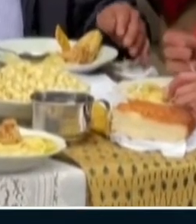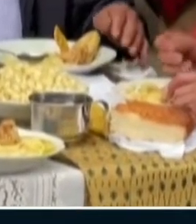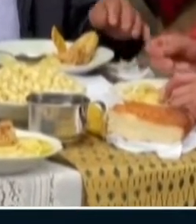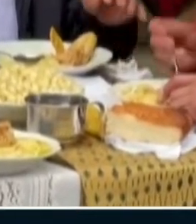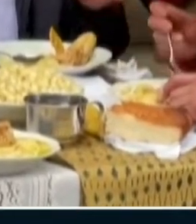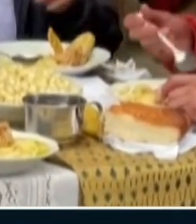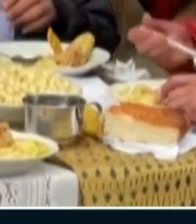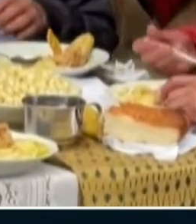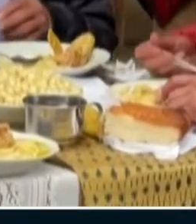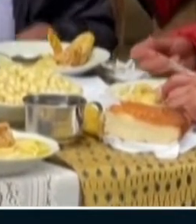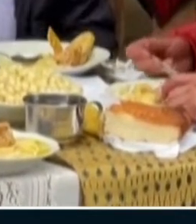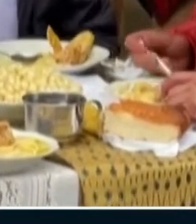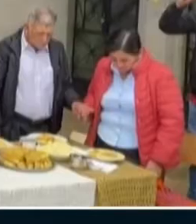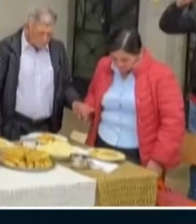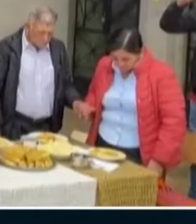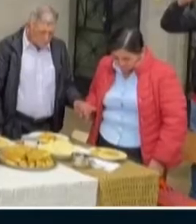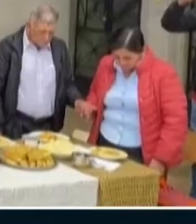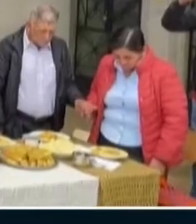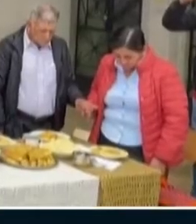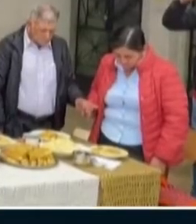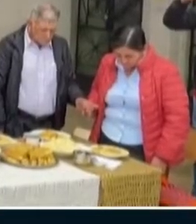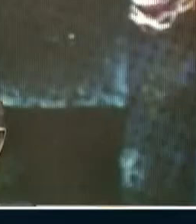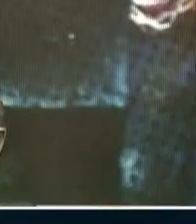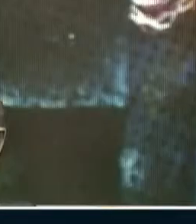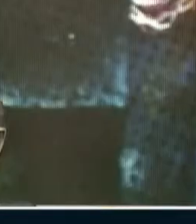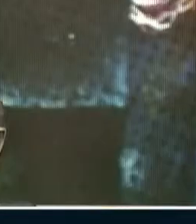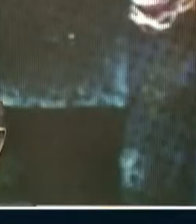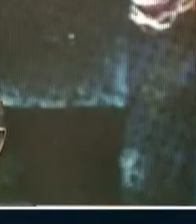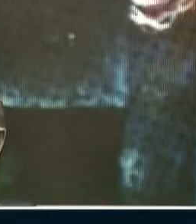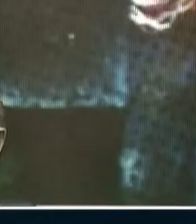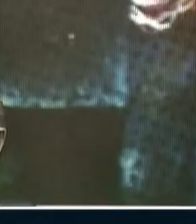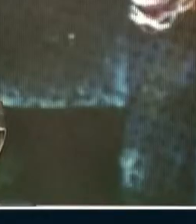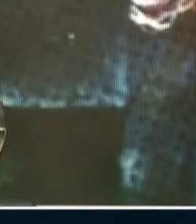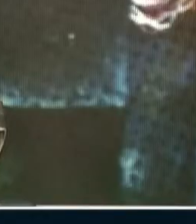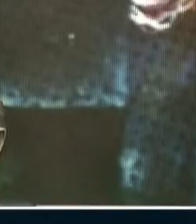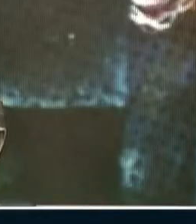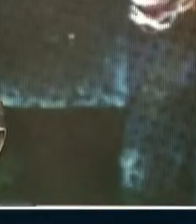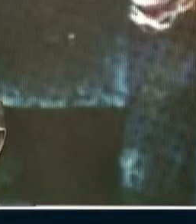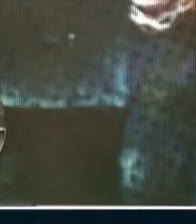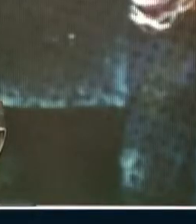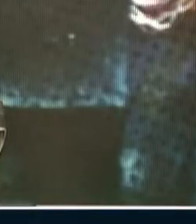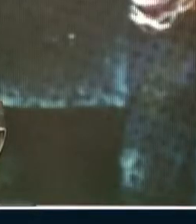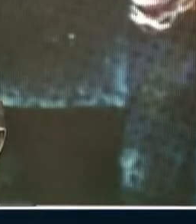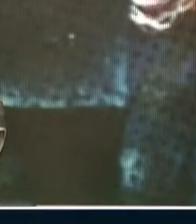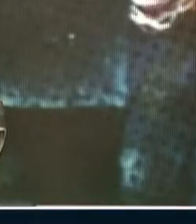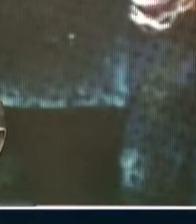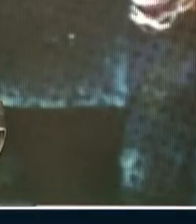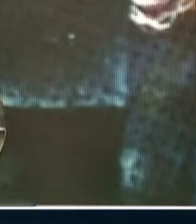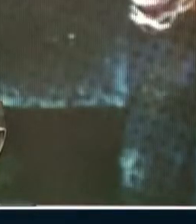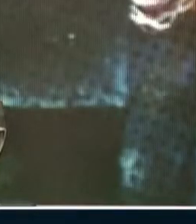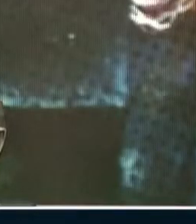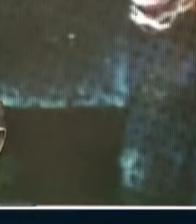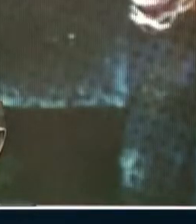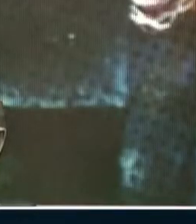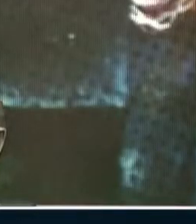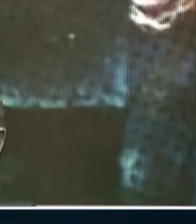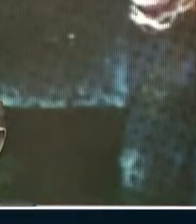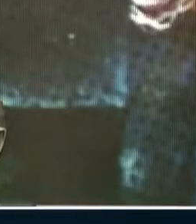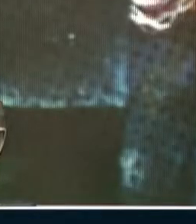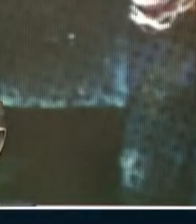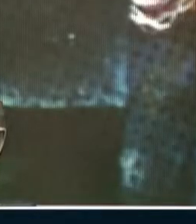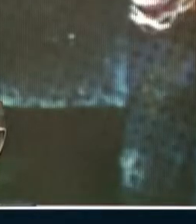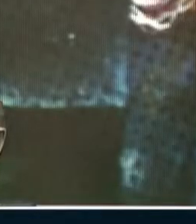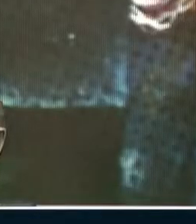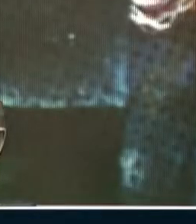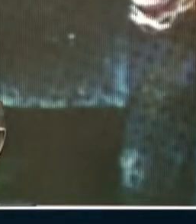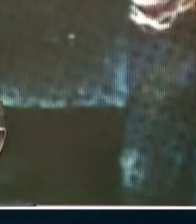Me parece interesante este planteo, ¿no? que usted hace, que es, bueno, acá hay una contradicción entre el discurso y la práctica, daba varios ejemplos, pero yendo a